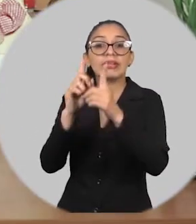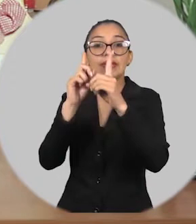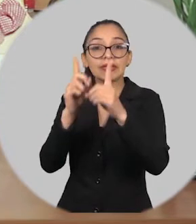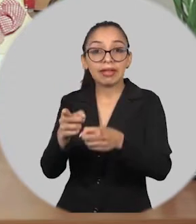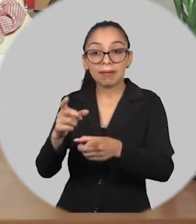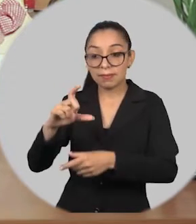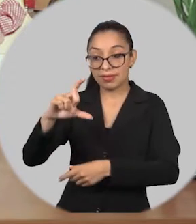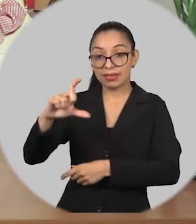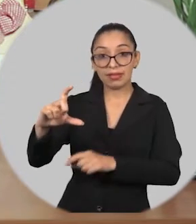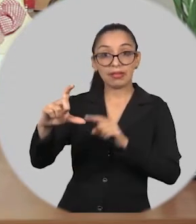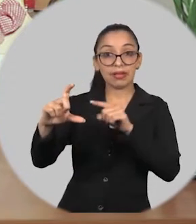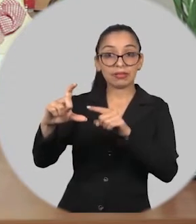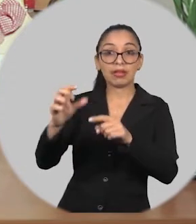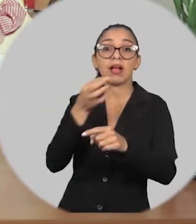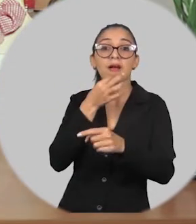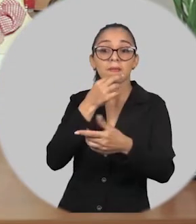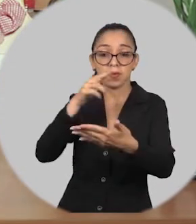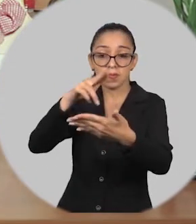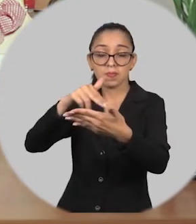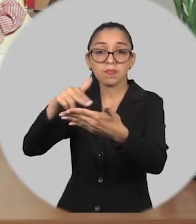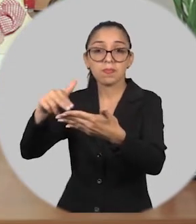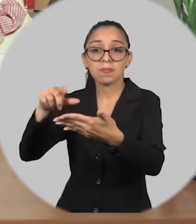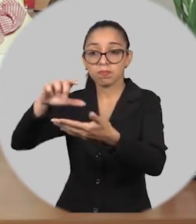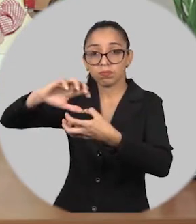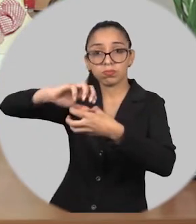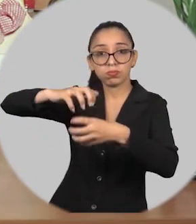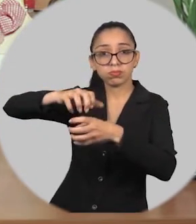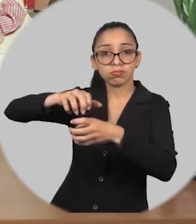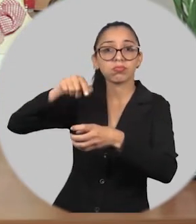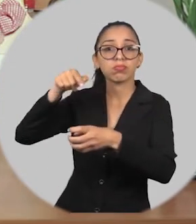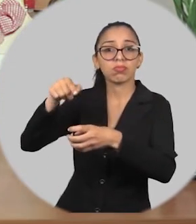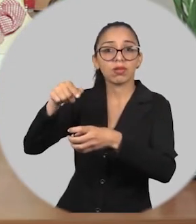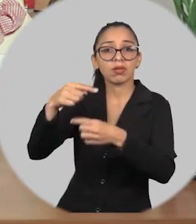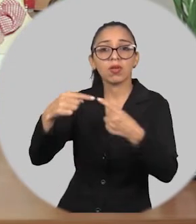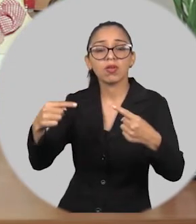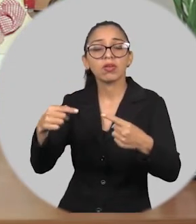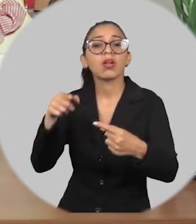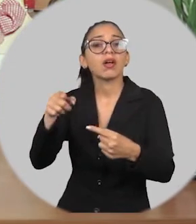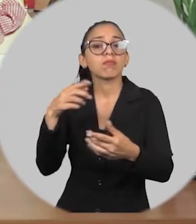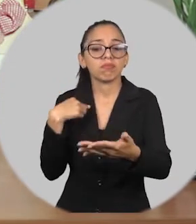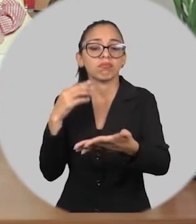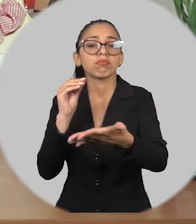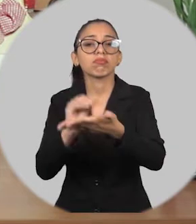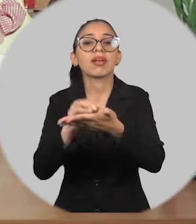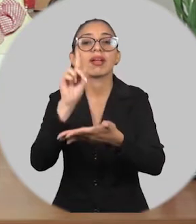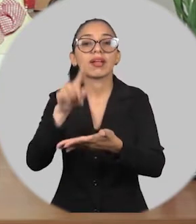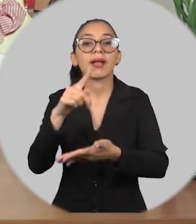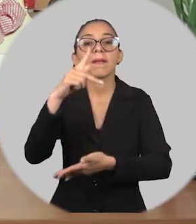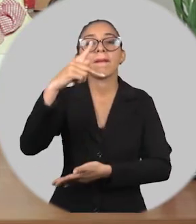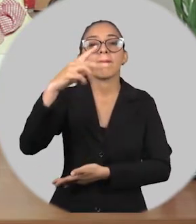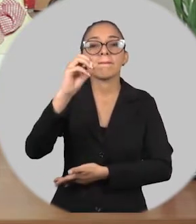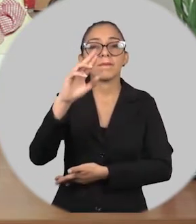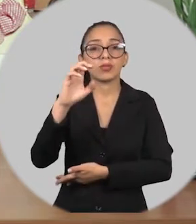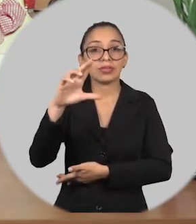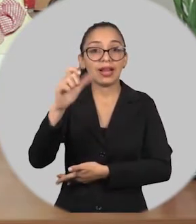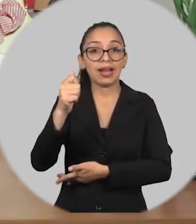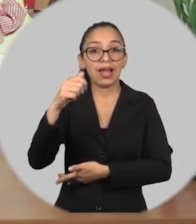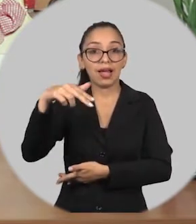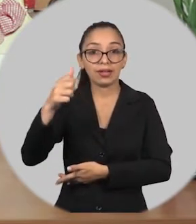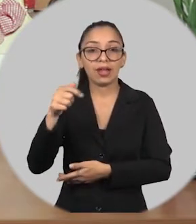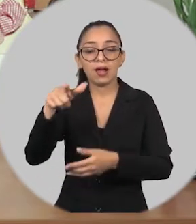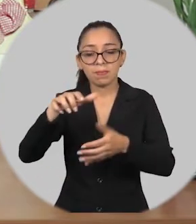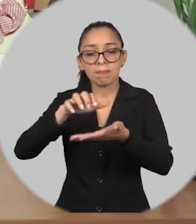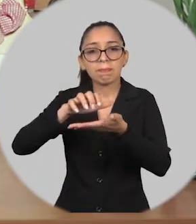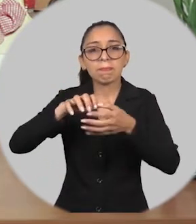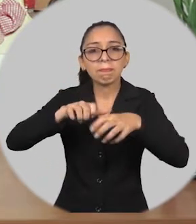condimentero, le puse un aplique en porcelana fría. Esta es una masa que es flexible,